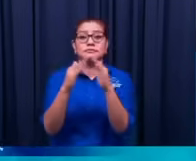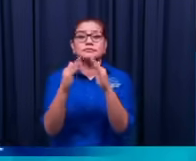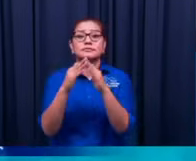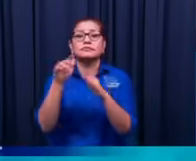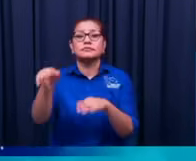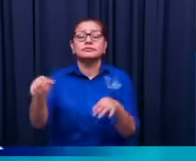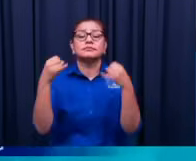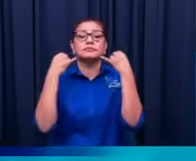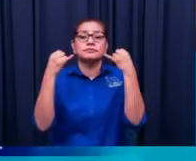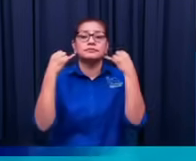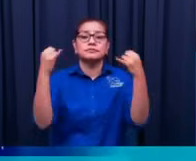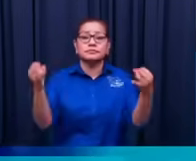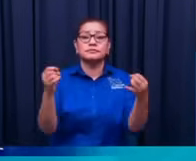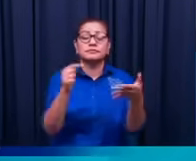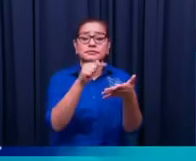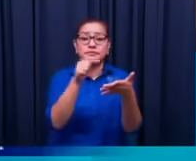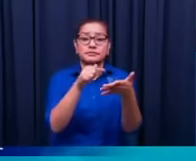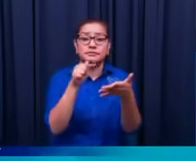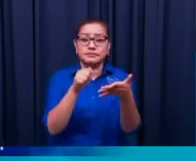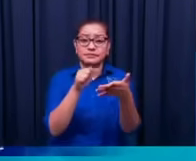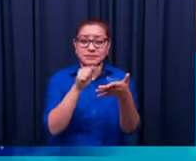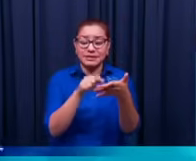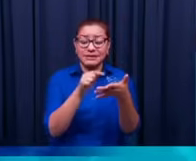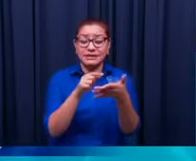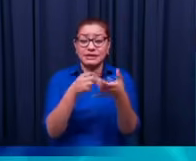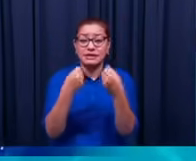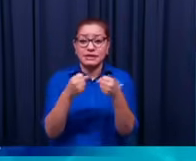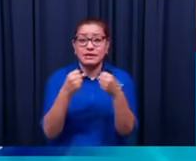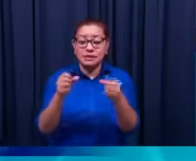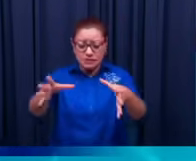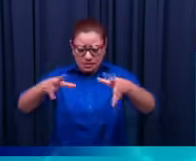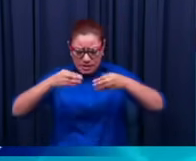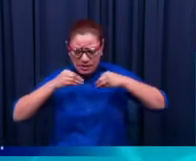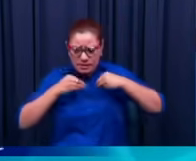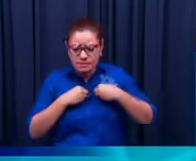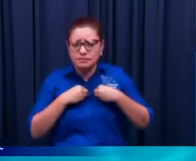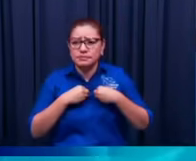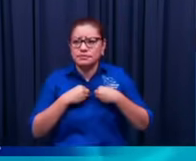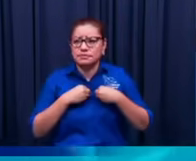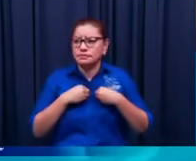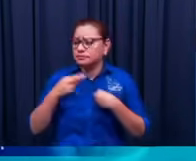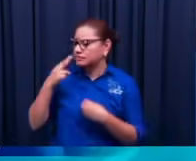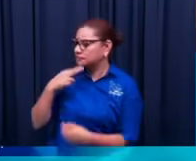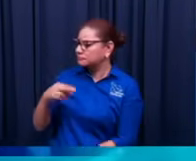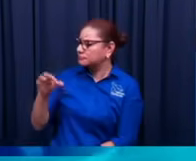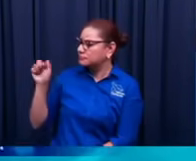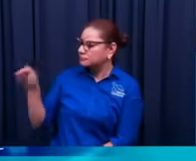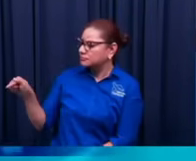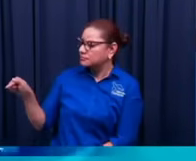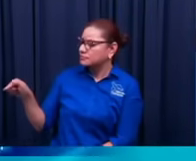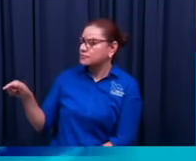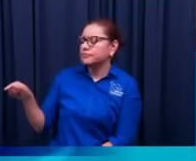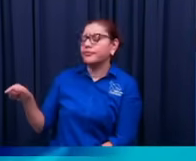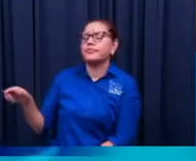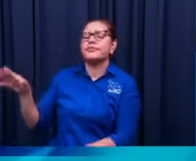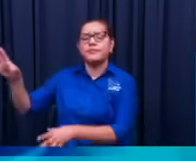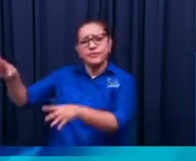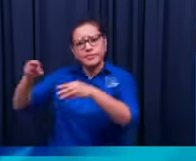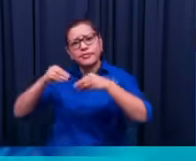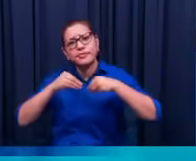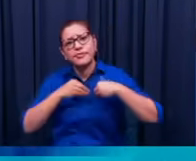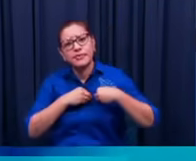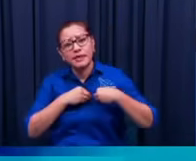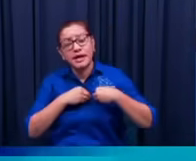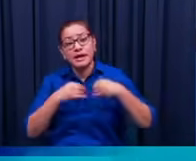esa palabra descrita en el libro de los Hechos y la tomo para mí. Y estos que todavía no se han convertido se van a convertir porque